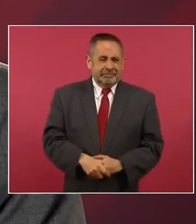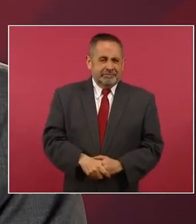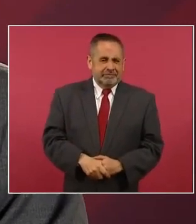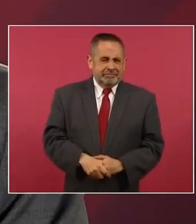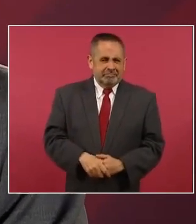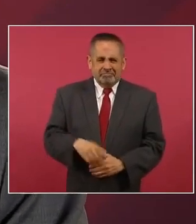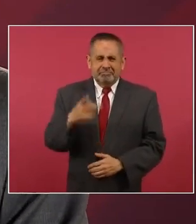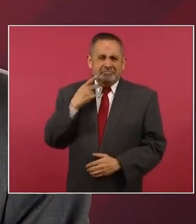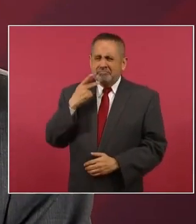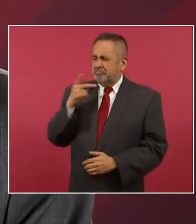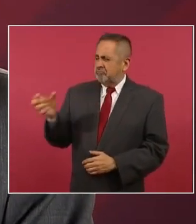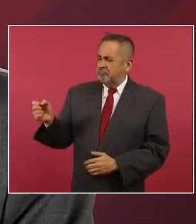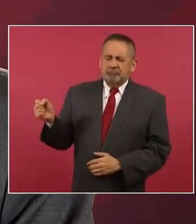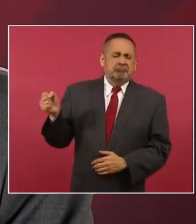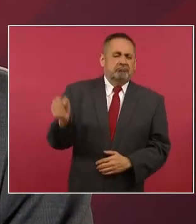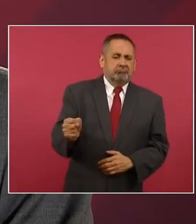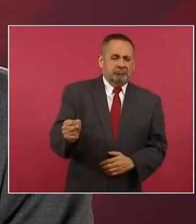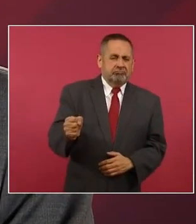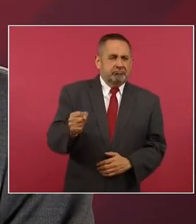político como candidato.